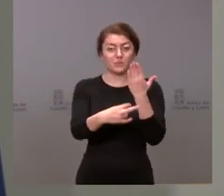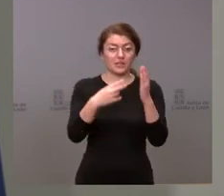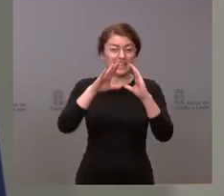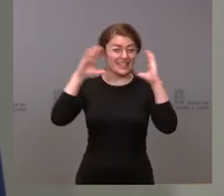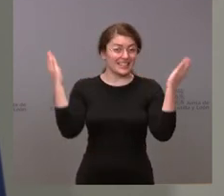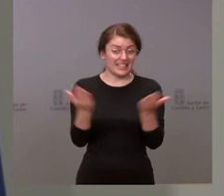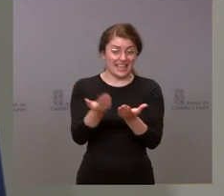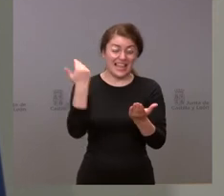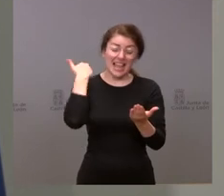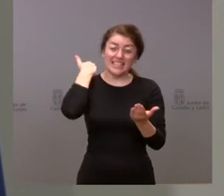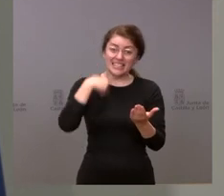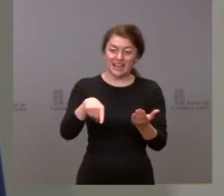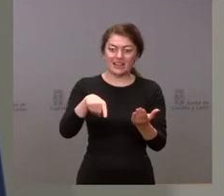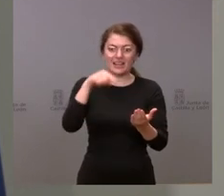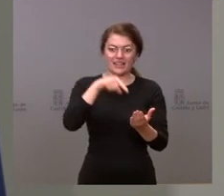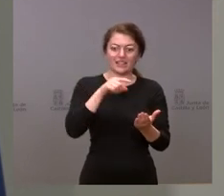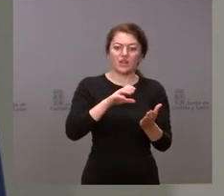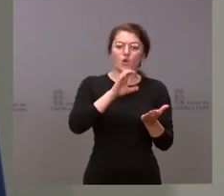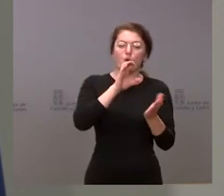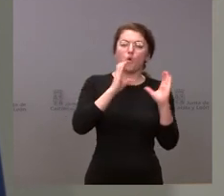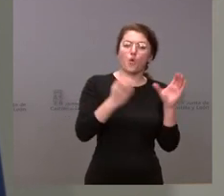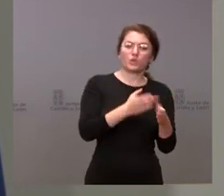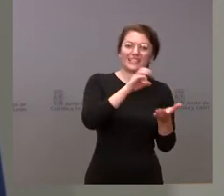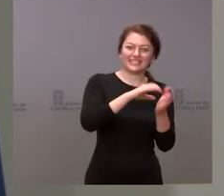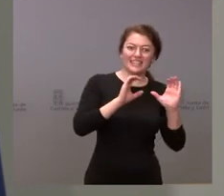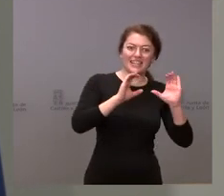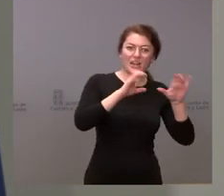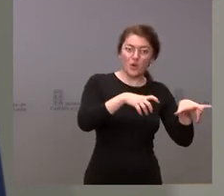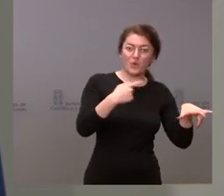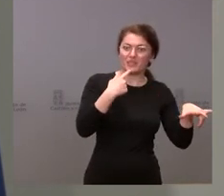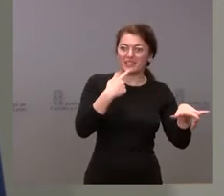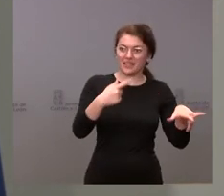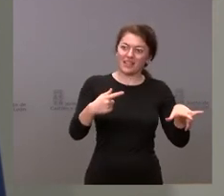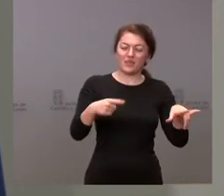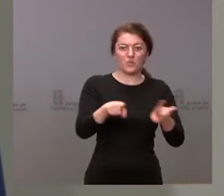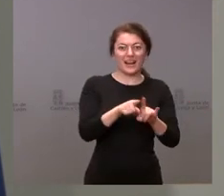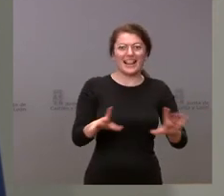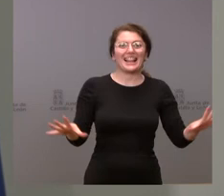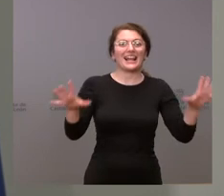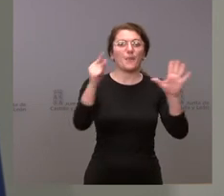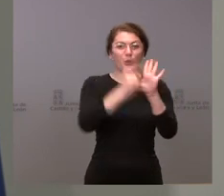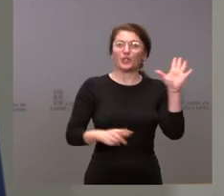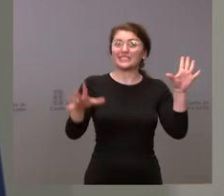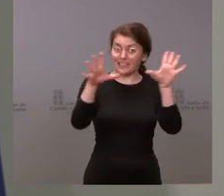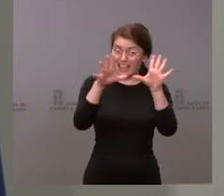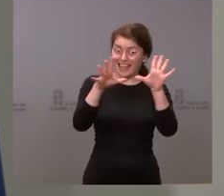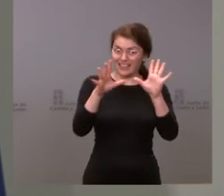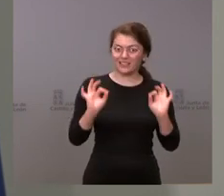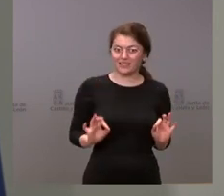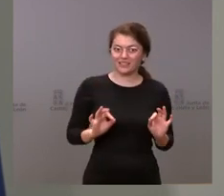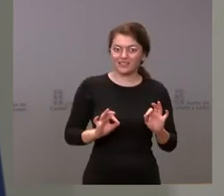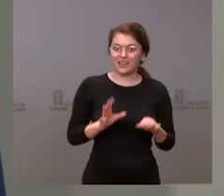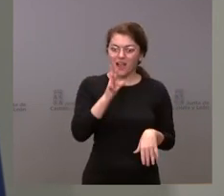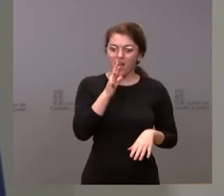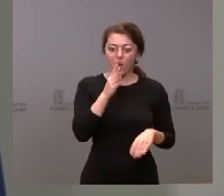otorgado un 10 a la junta de castilla y léon en la gestión de la transparencia durante esta legislatura hemos venido también avanzando en las cuestiones